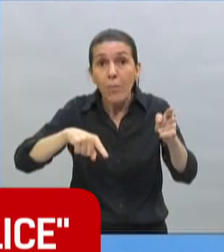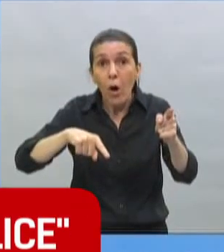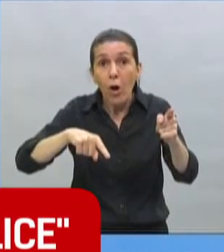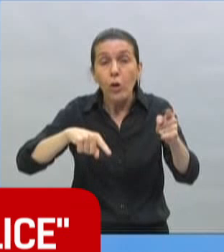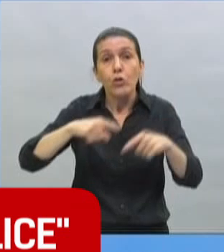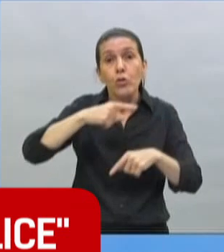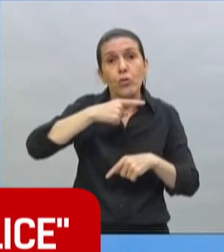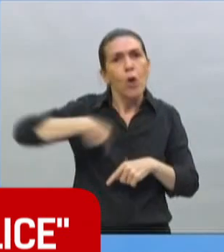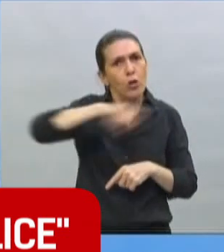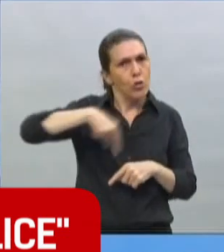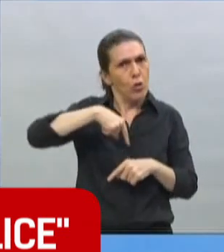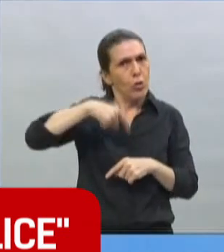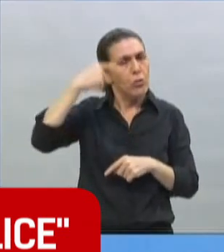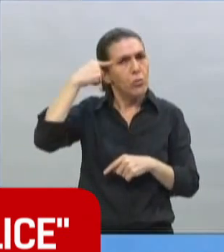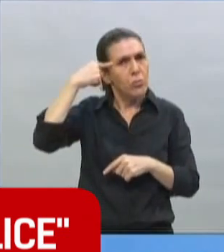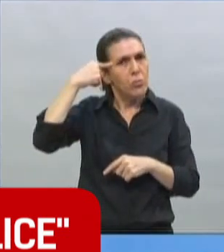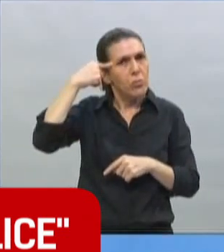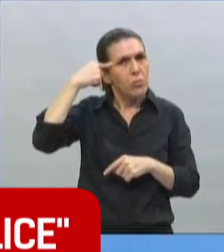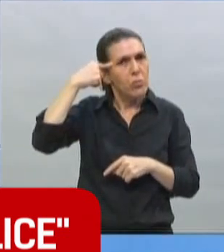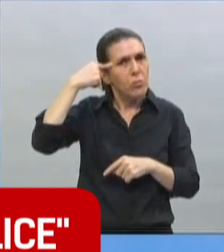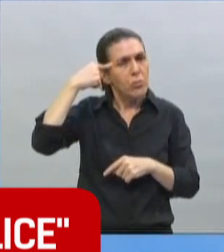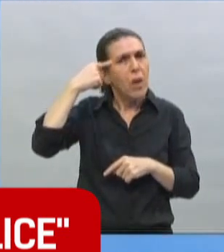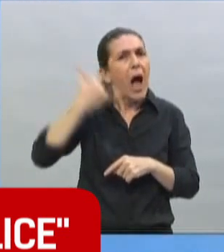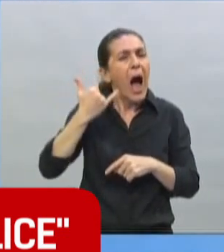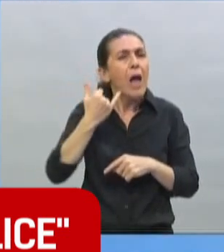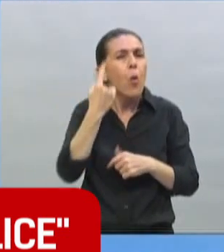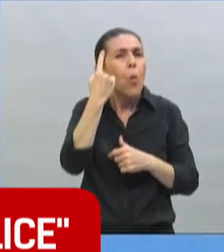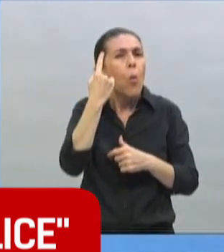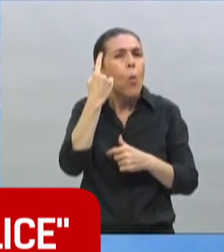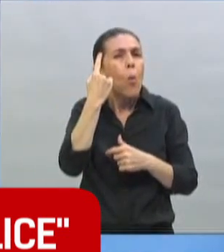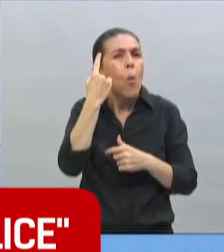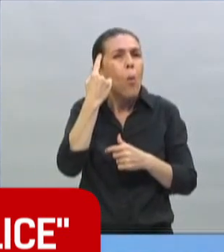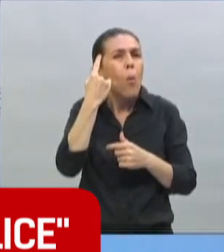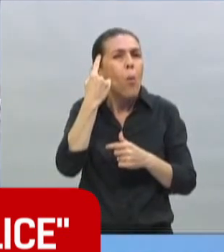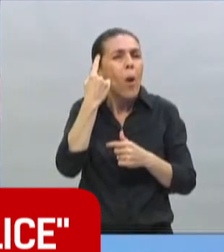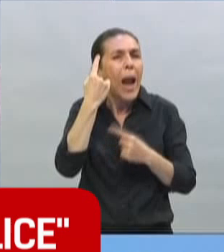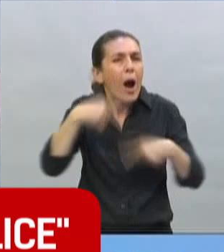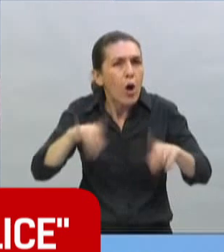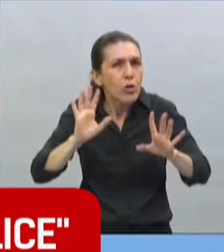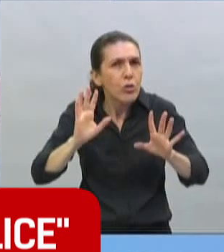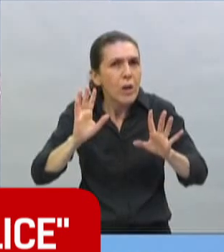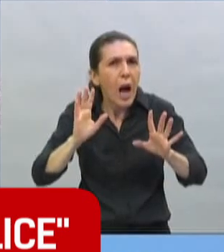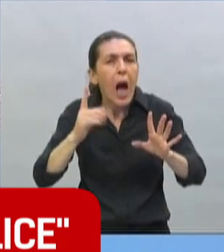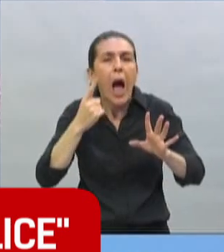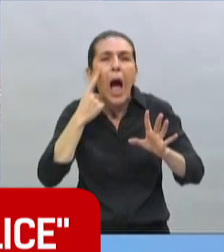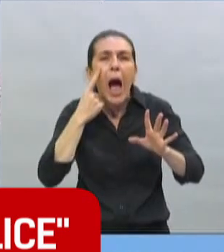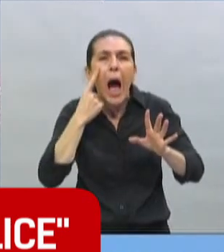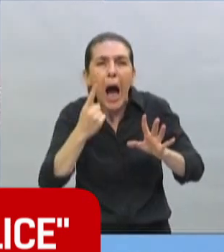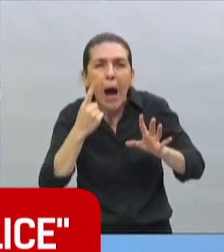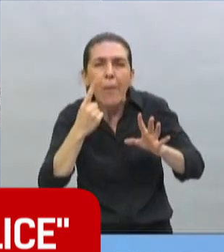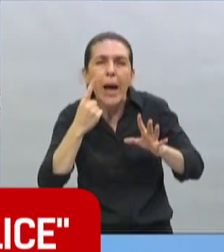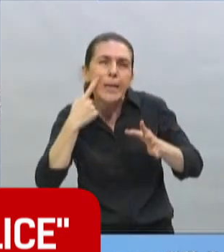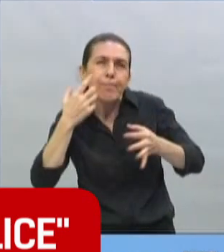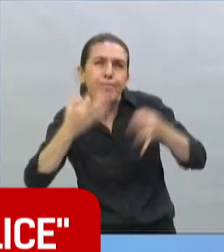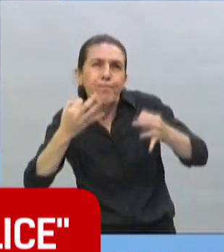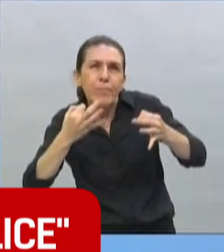nosotros tenemos en cuenta un elemento que es ver dónde está instalado centralmente